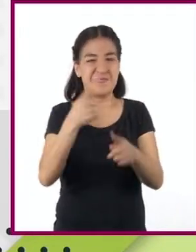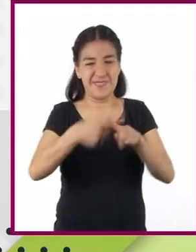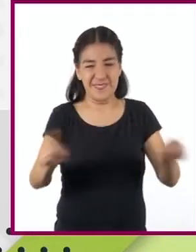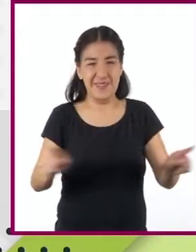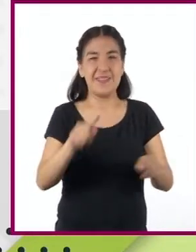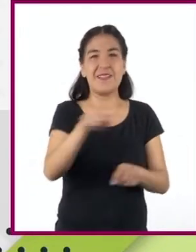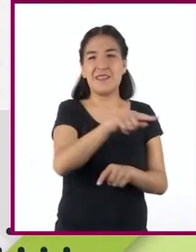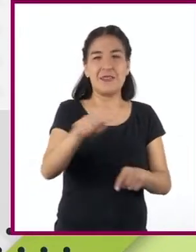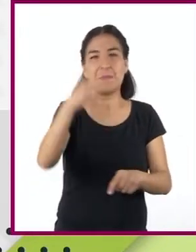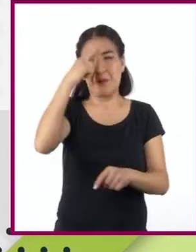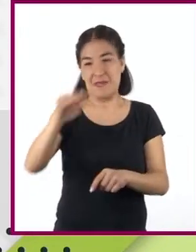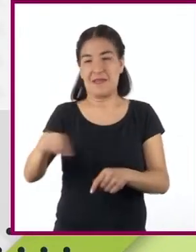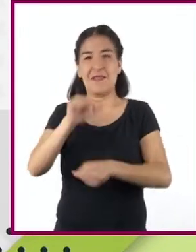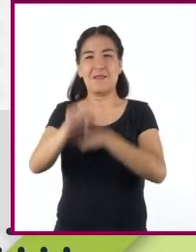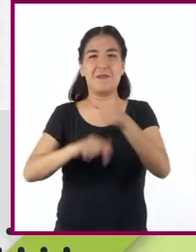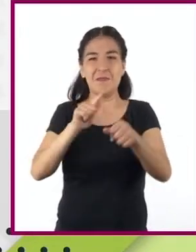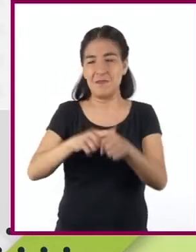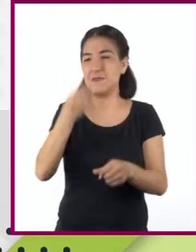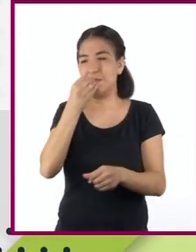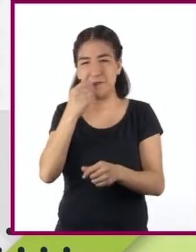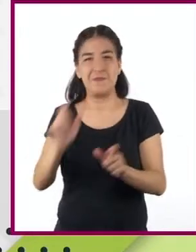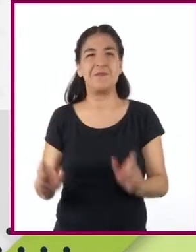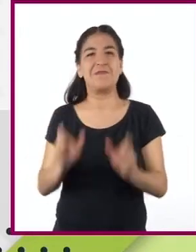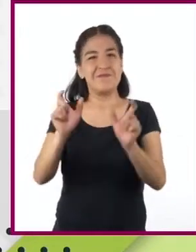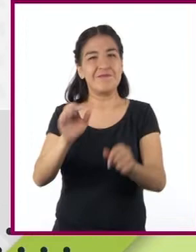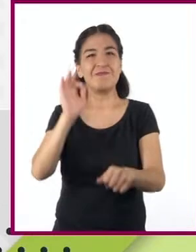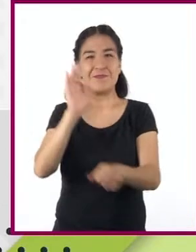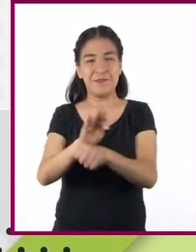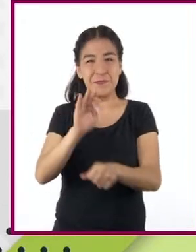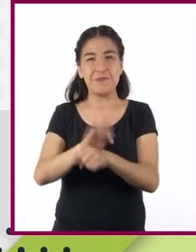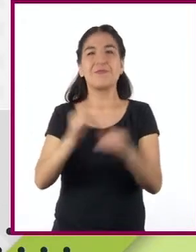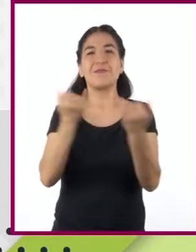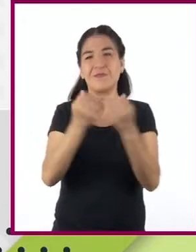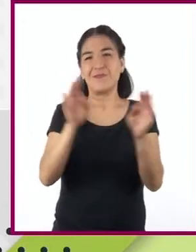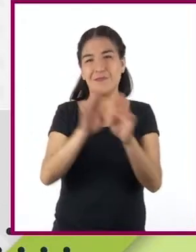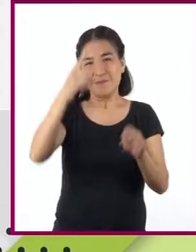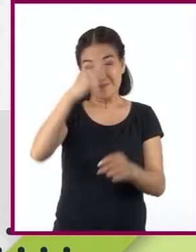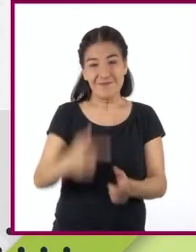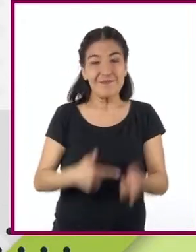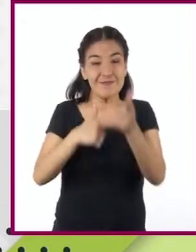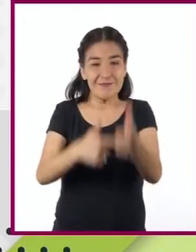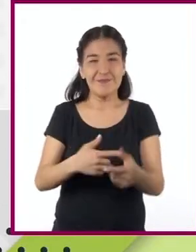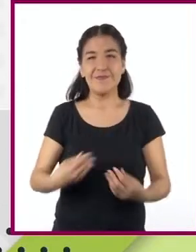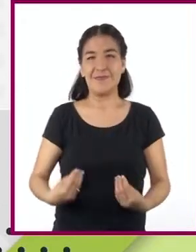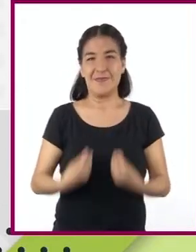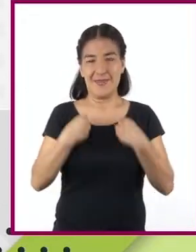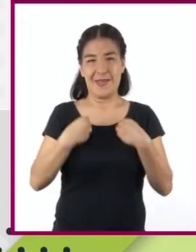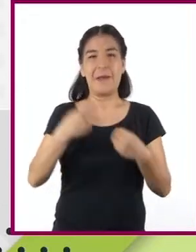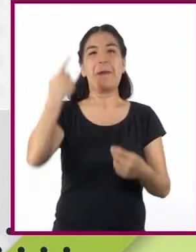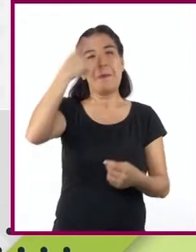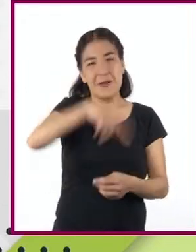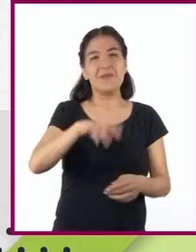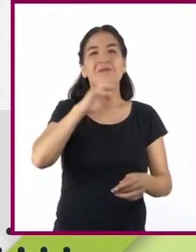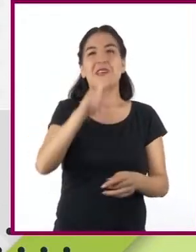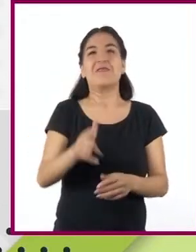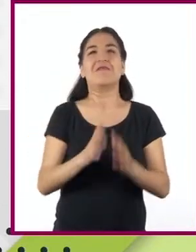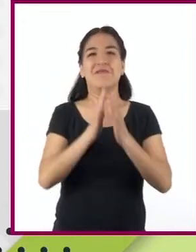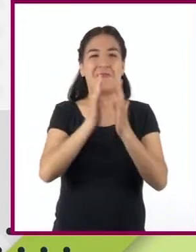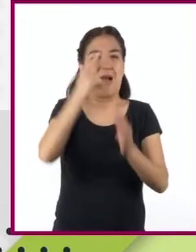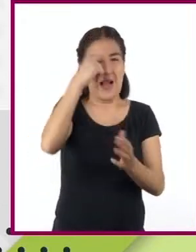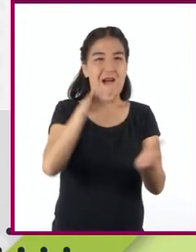alimento o defenderse, representando una desventaja para la supervivencia, pero algo favorable para la